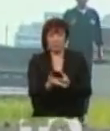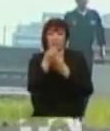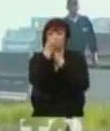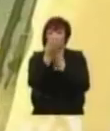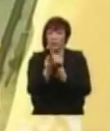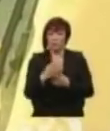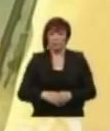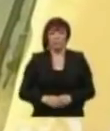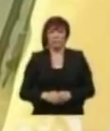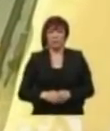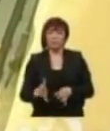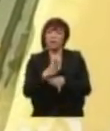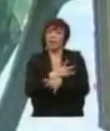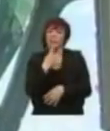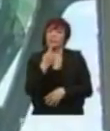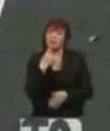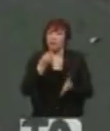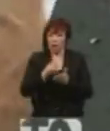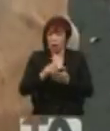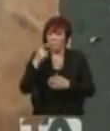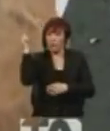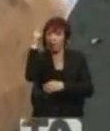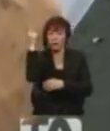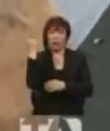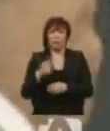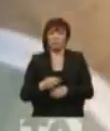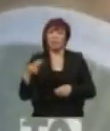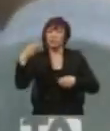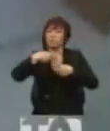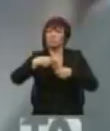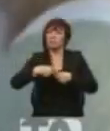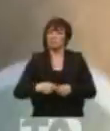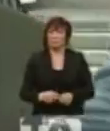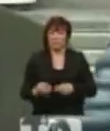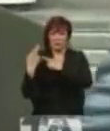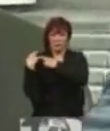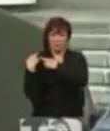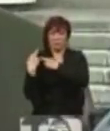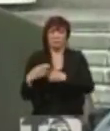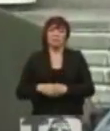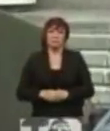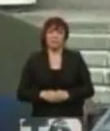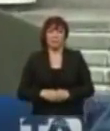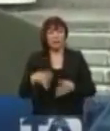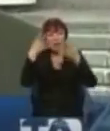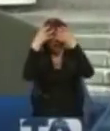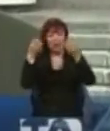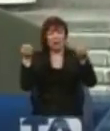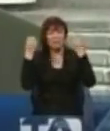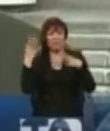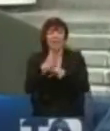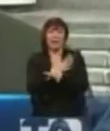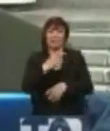compra de los helicópteros Trupp y en ninguna parte consta el informe completo del perito argentino. Ya olvídense de los delitos